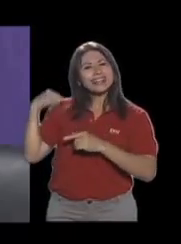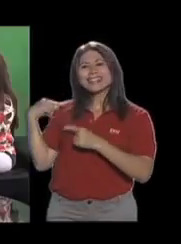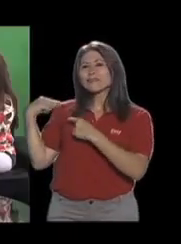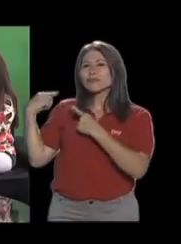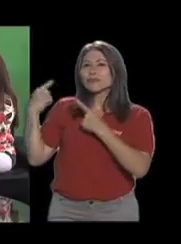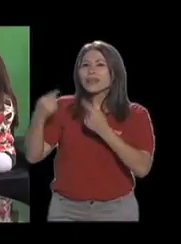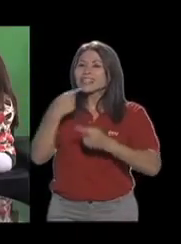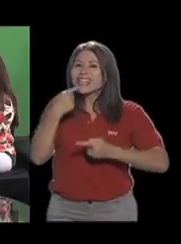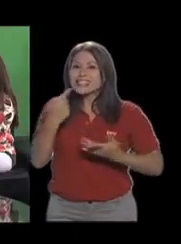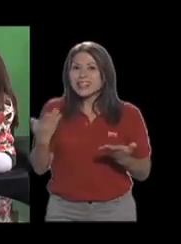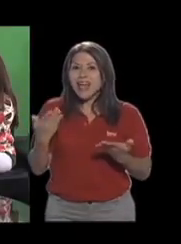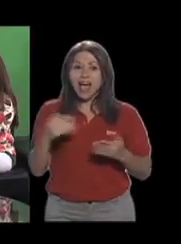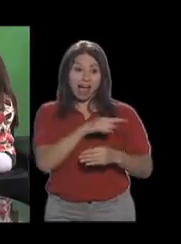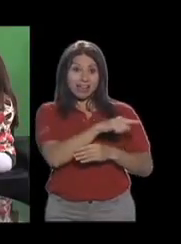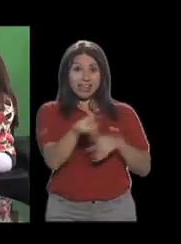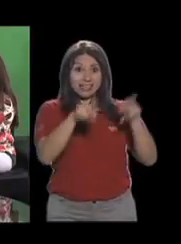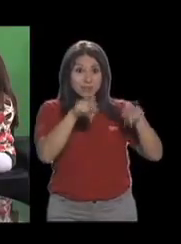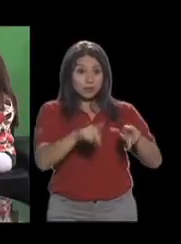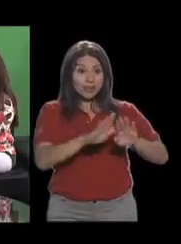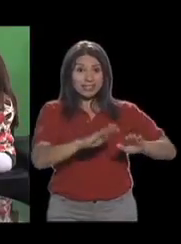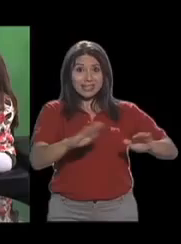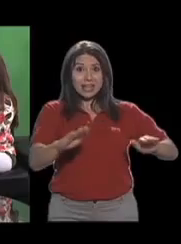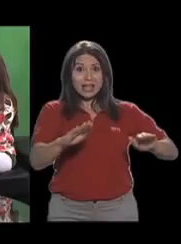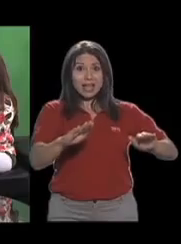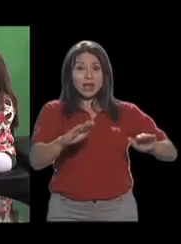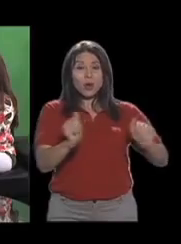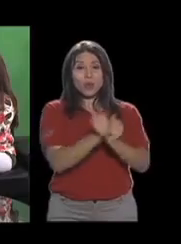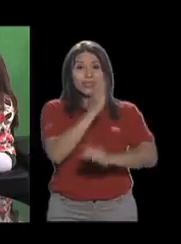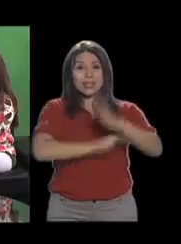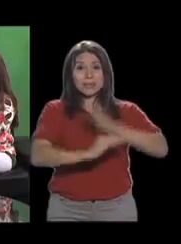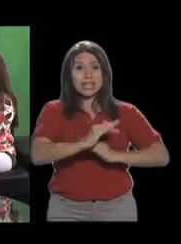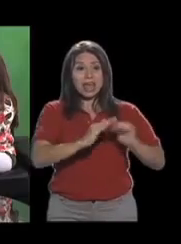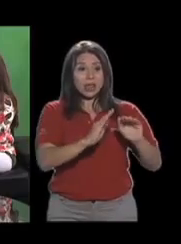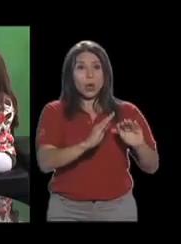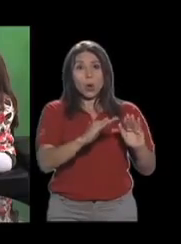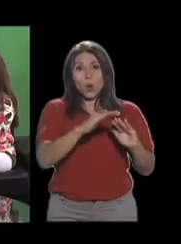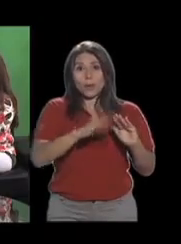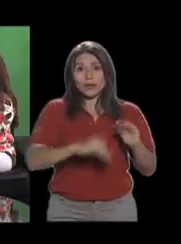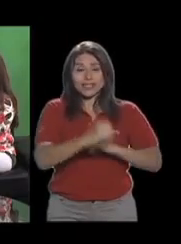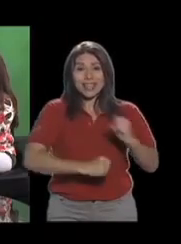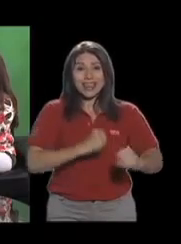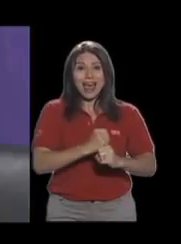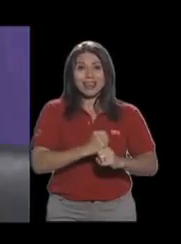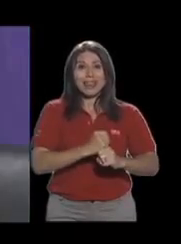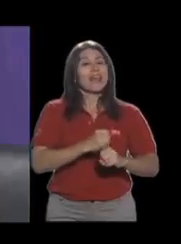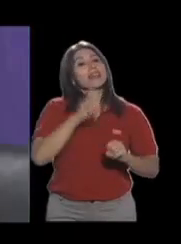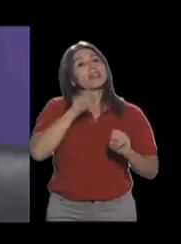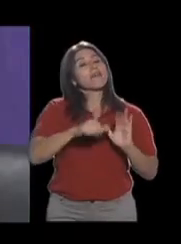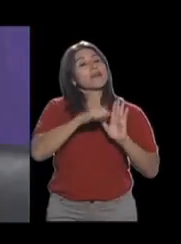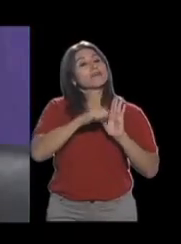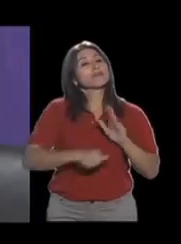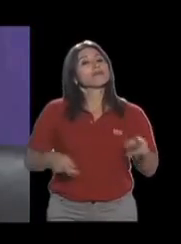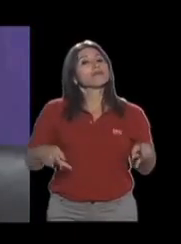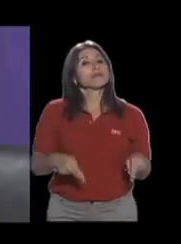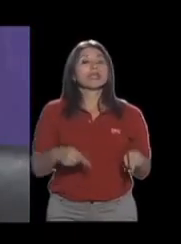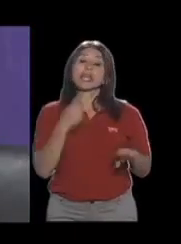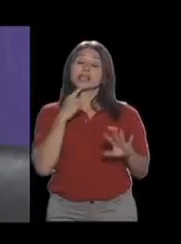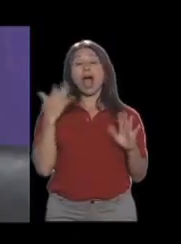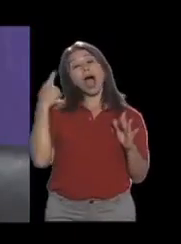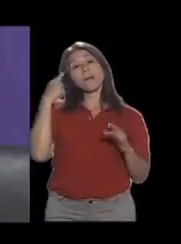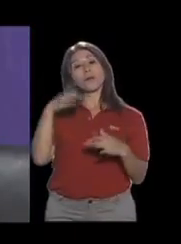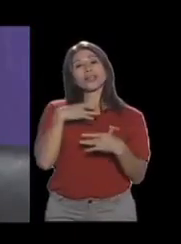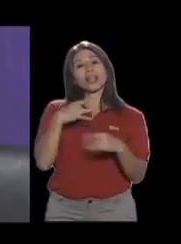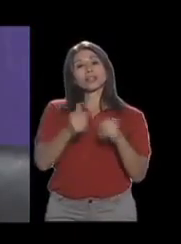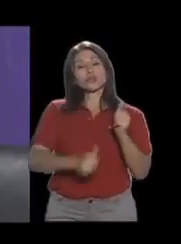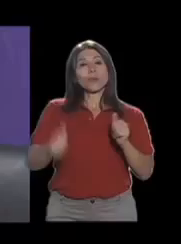edad con discapacidad había que esterilizarlas y se invocaba el interés superior del niño. Y las palabras que les voy a decir es